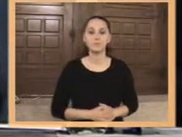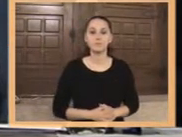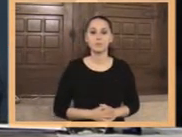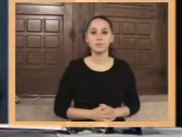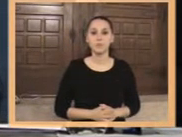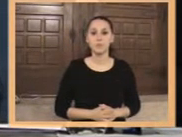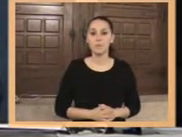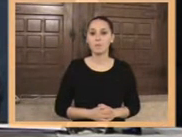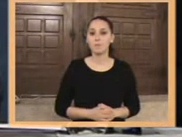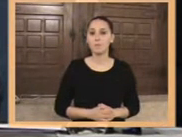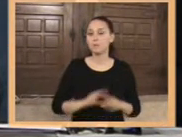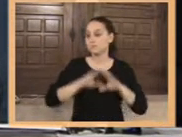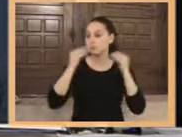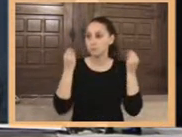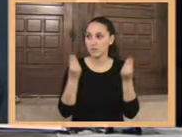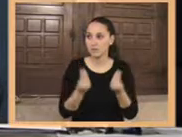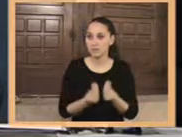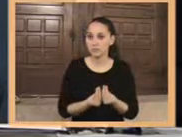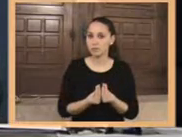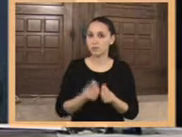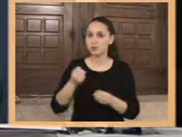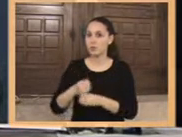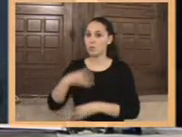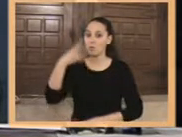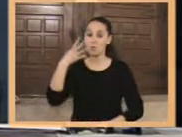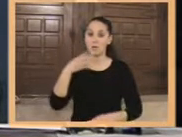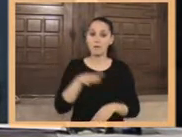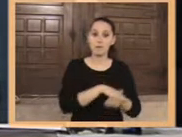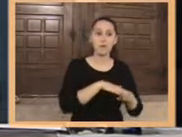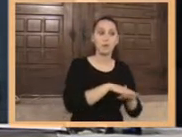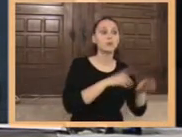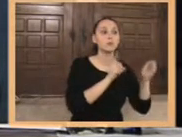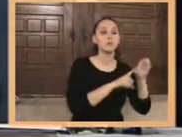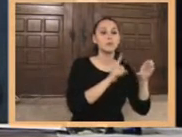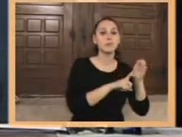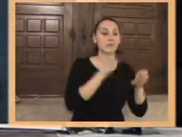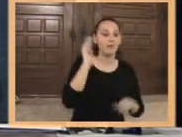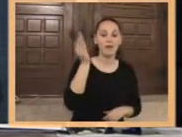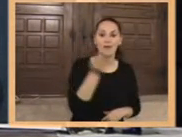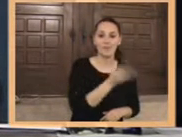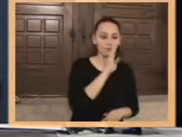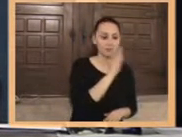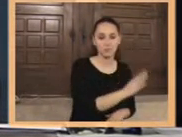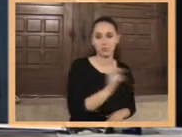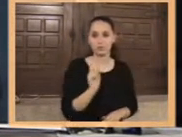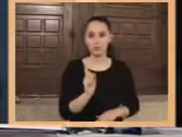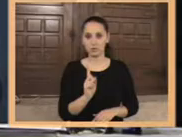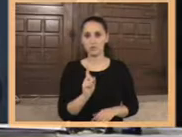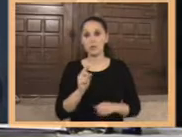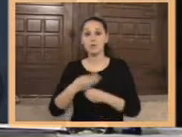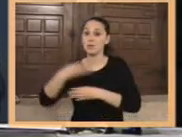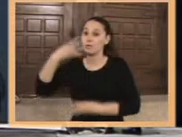En definitiva, se concluye que los inmuebles de las consejerías de la Junta de Extremadura no afectos directamente no están exentos de